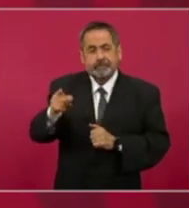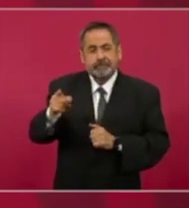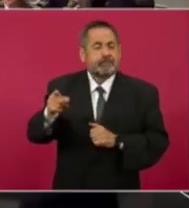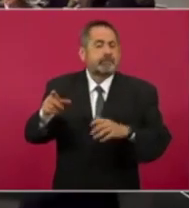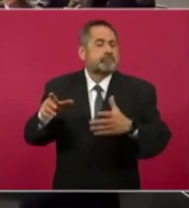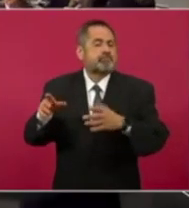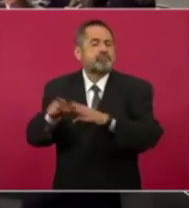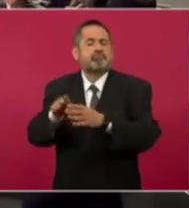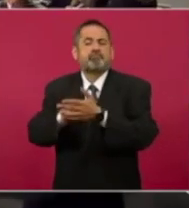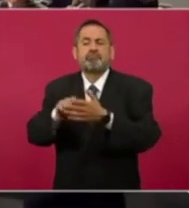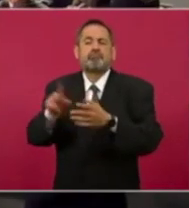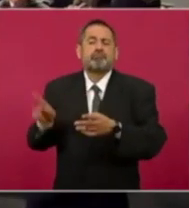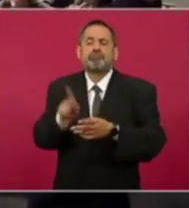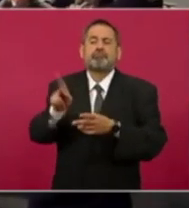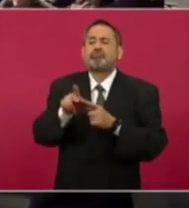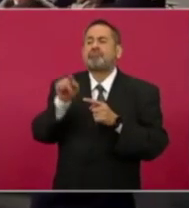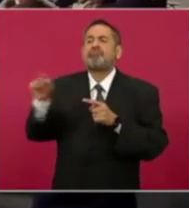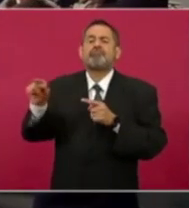semana,